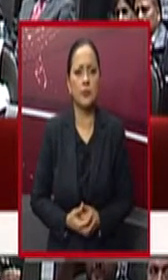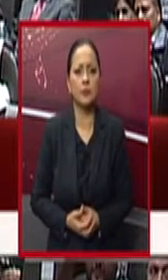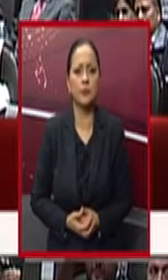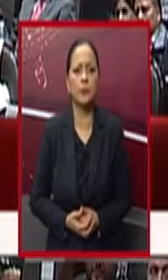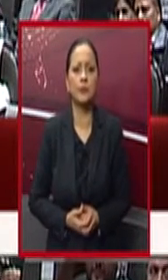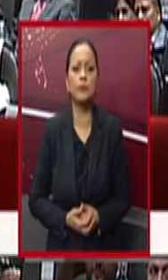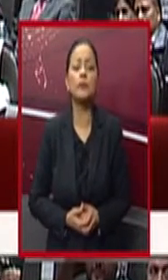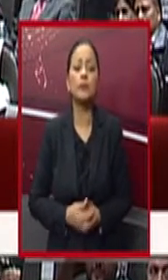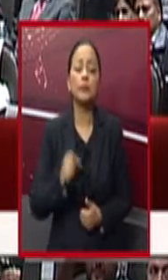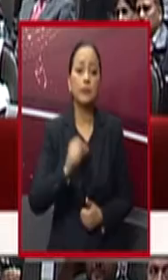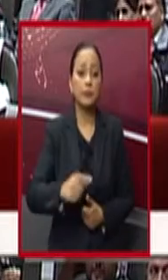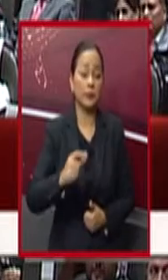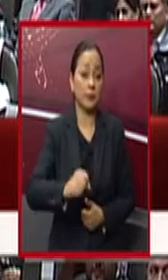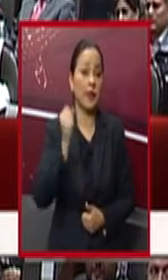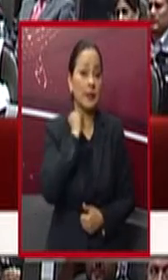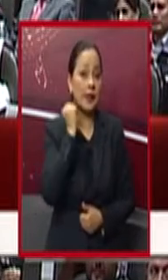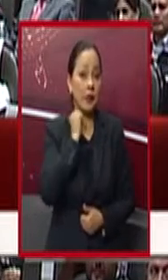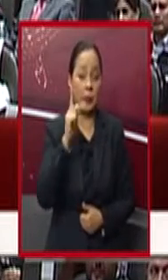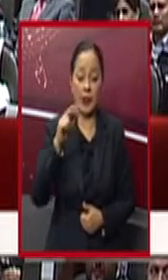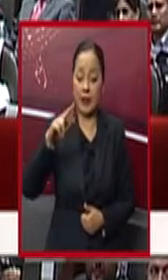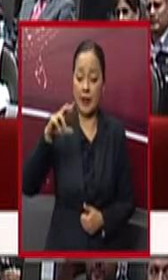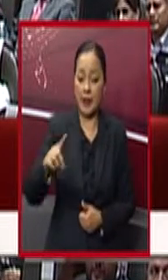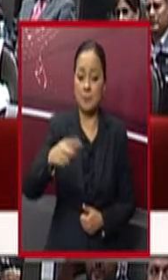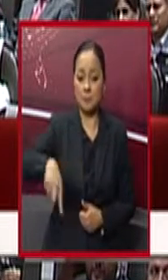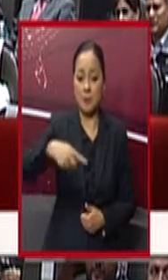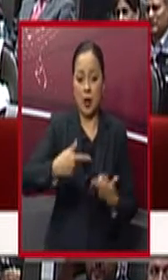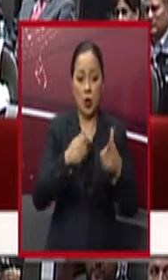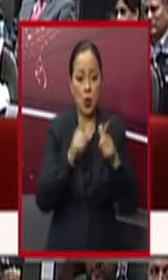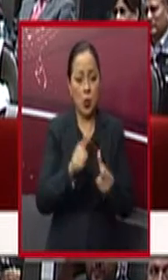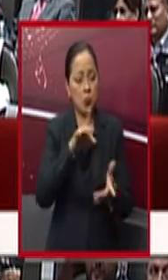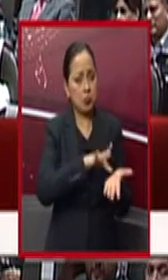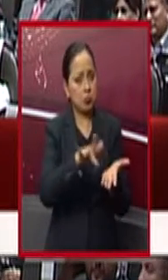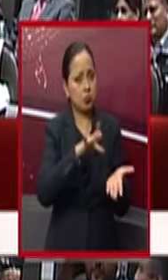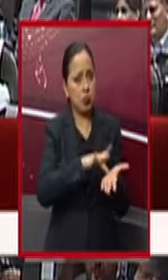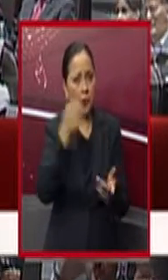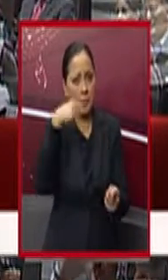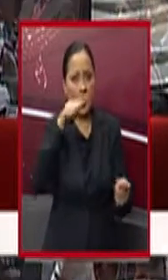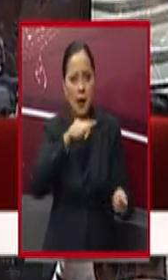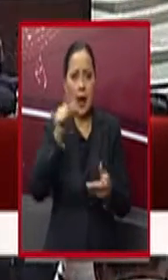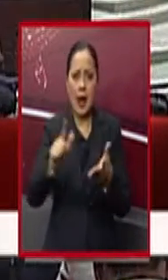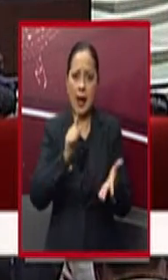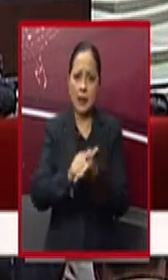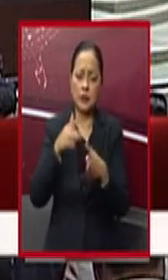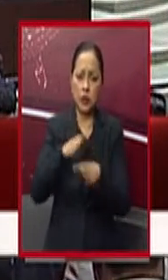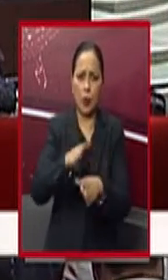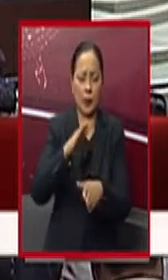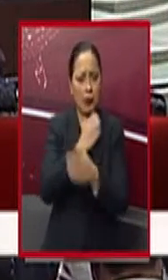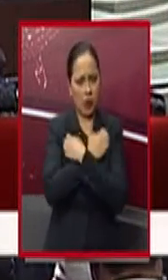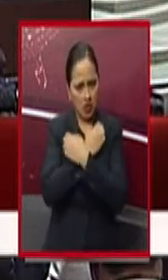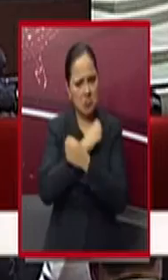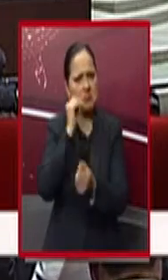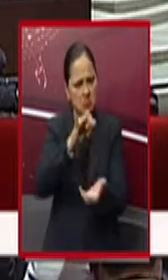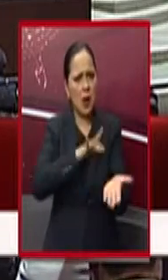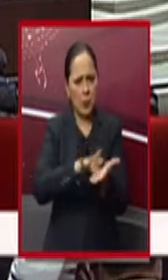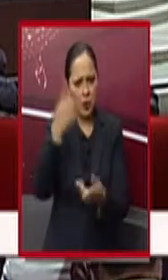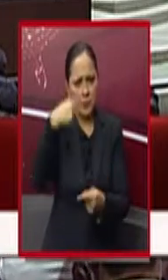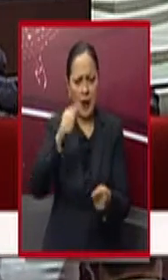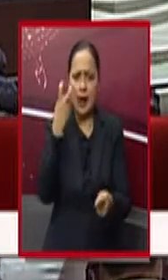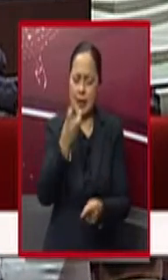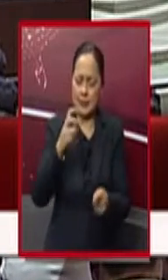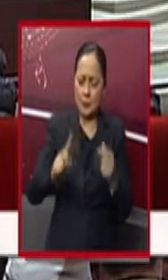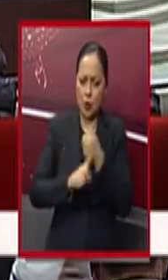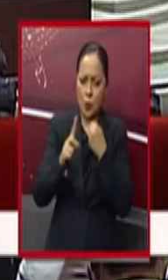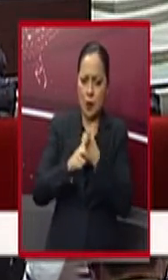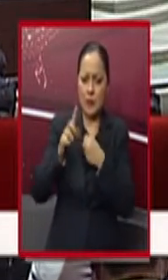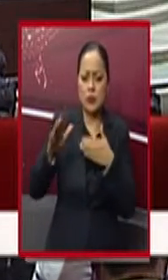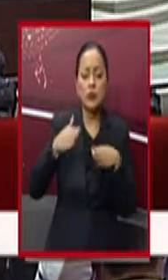El legislador del PRD aseguró que su grupo parlamentario impulsará cambios a las leyes relativas a la educación para superar el conflicto que la